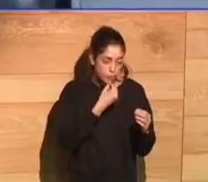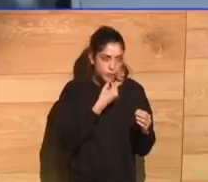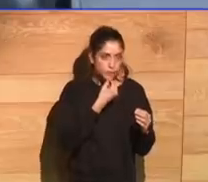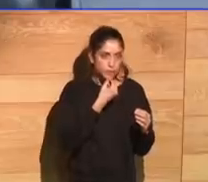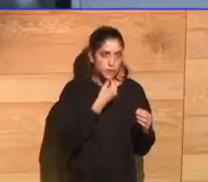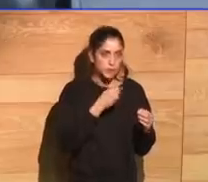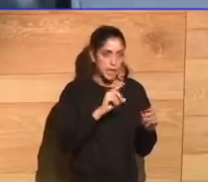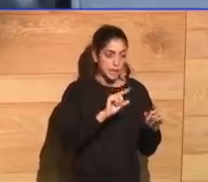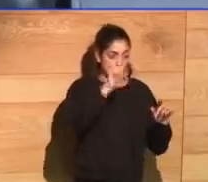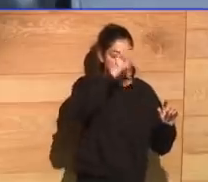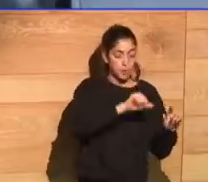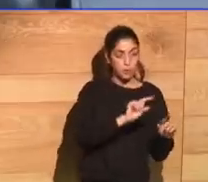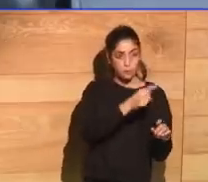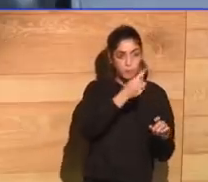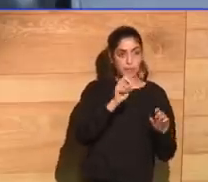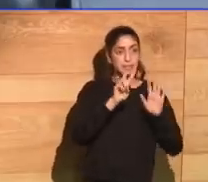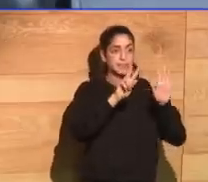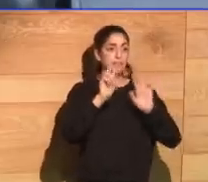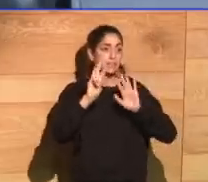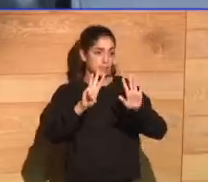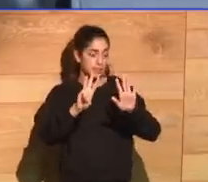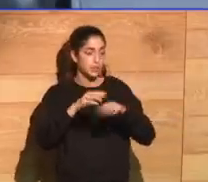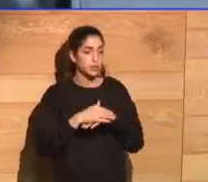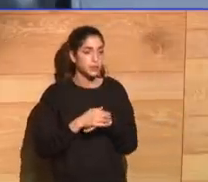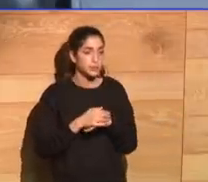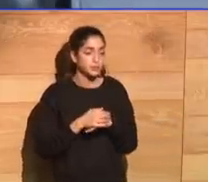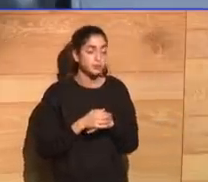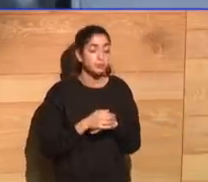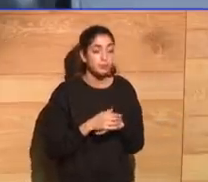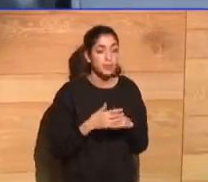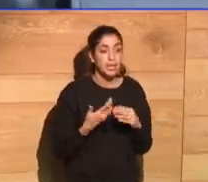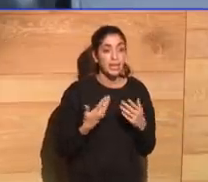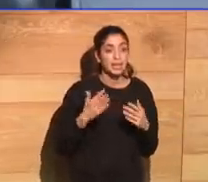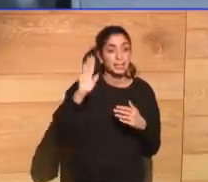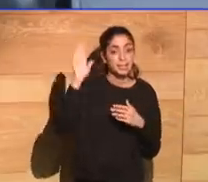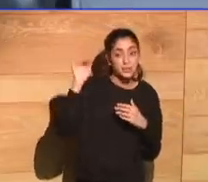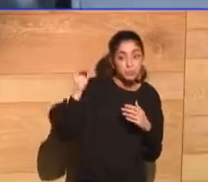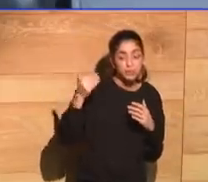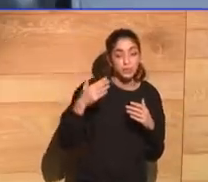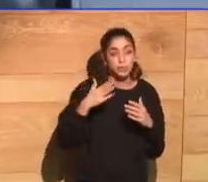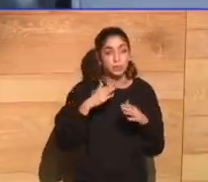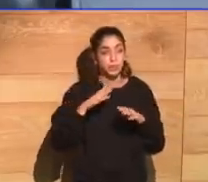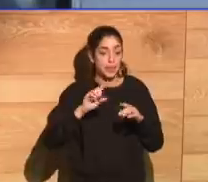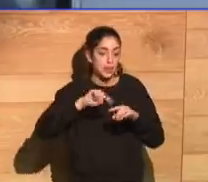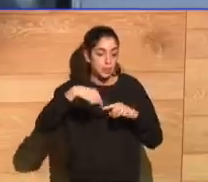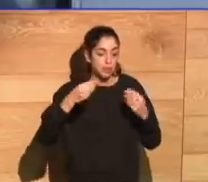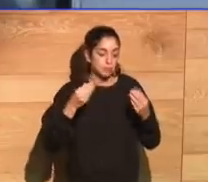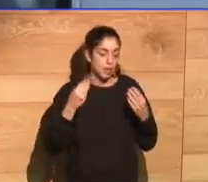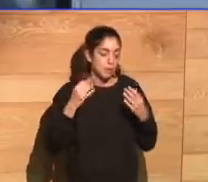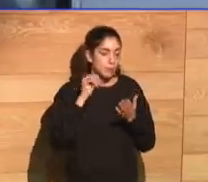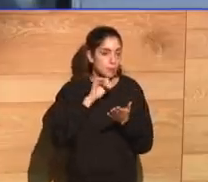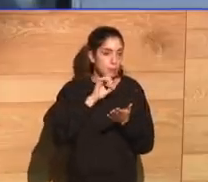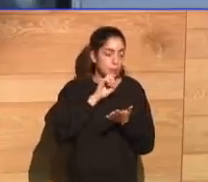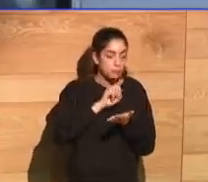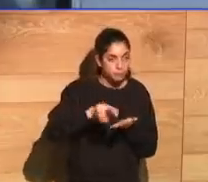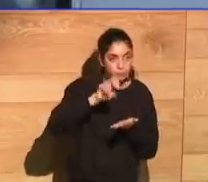el 78, que es en la despedida del paseo romántico flotante, cuando